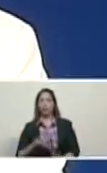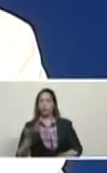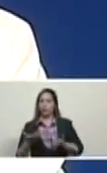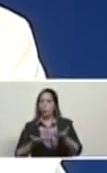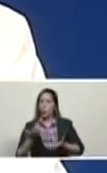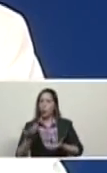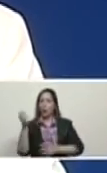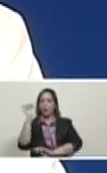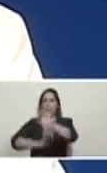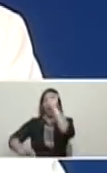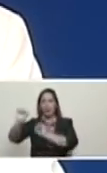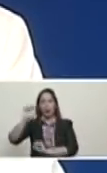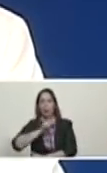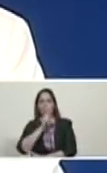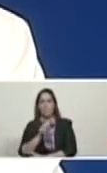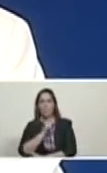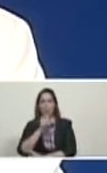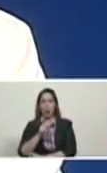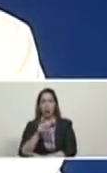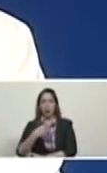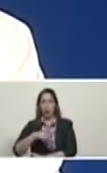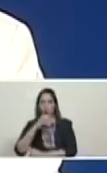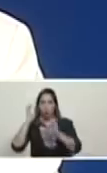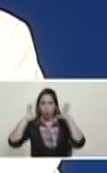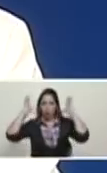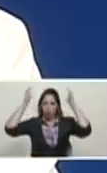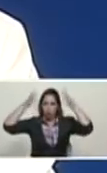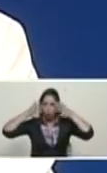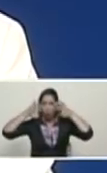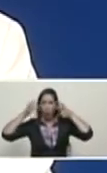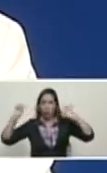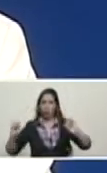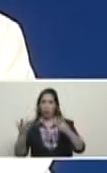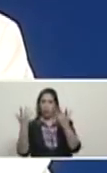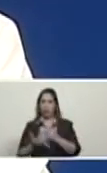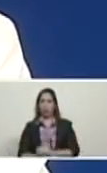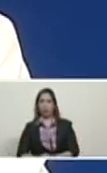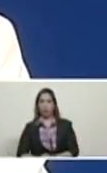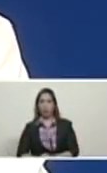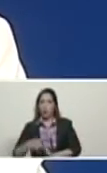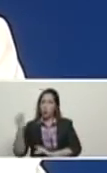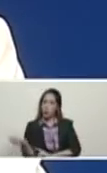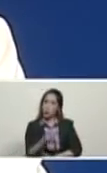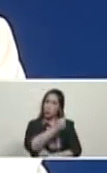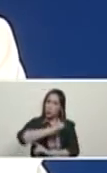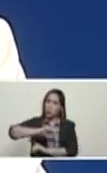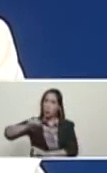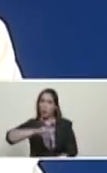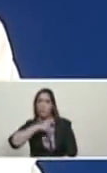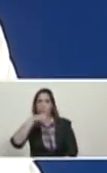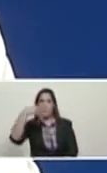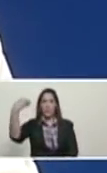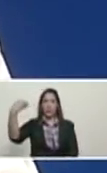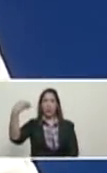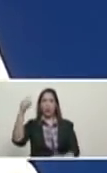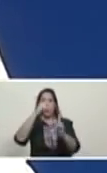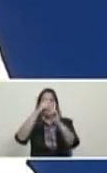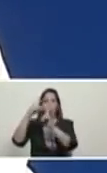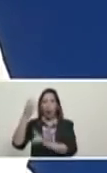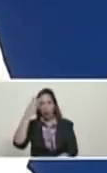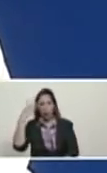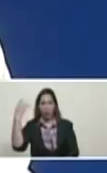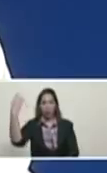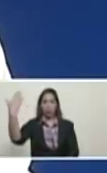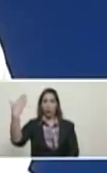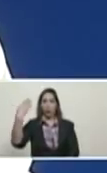defendernos del mal, colocarnos el casco de la salvación y empuñar la espada del Espíritu, que es la palabra de Dios, para